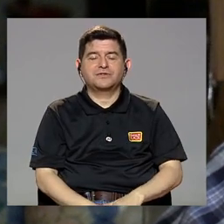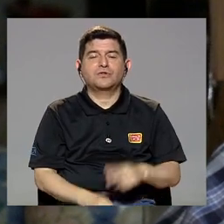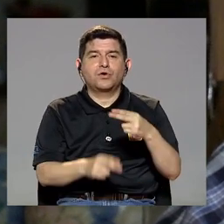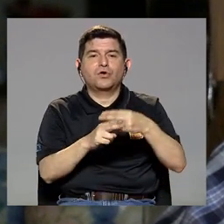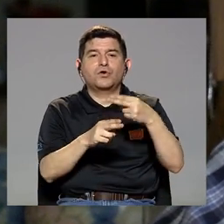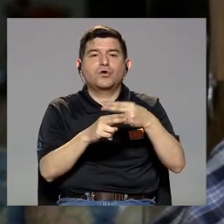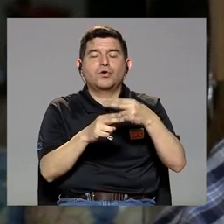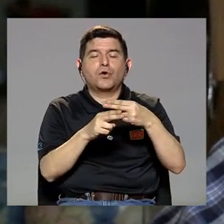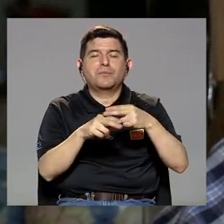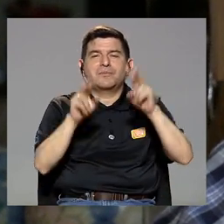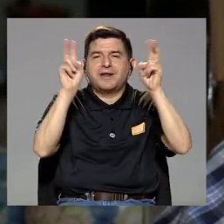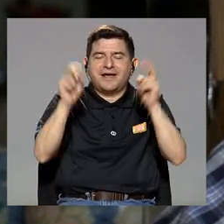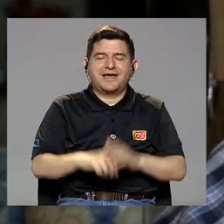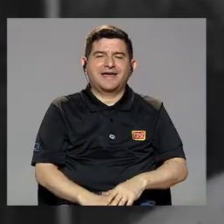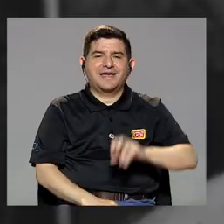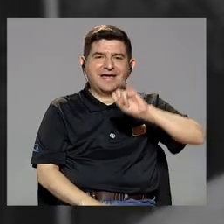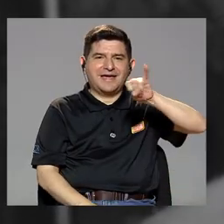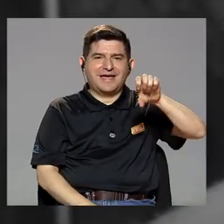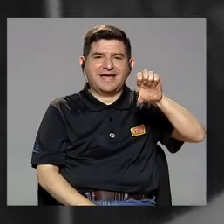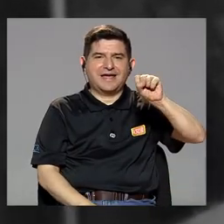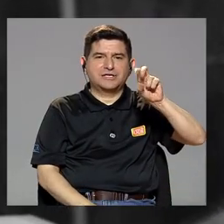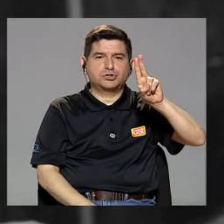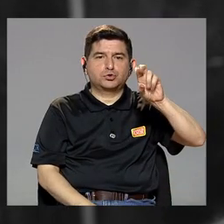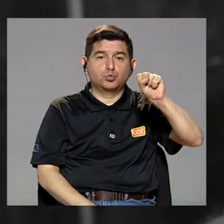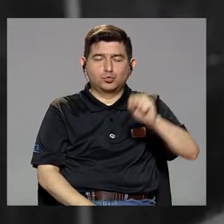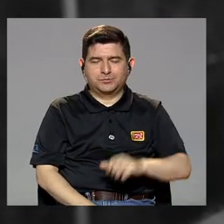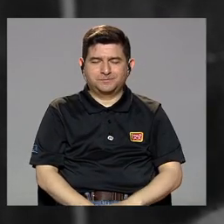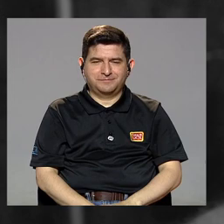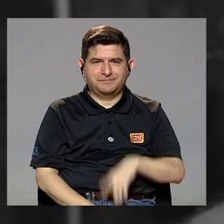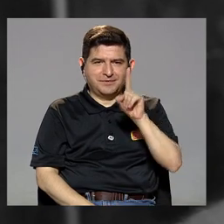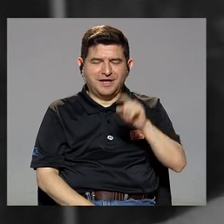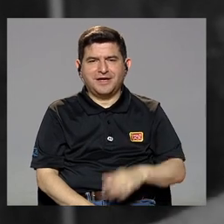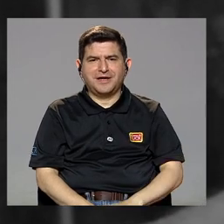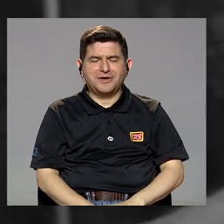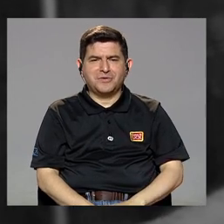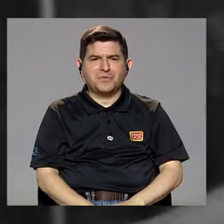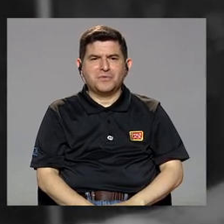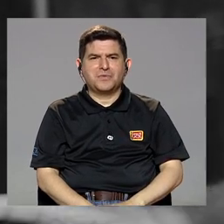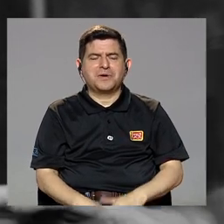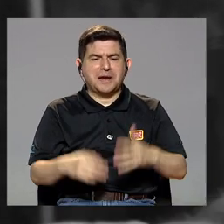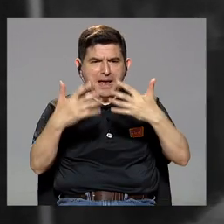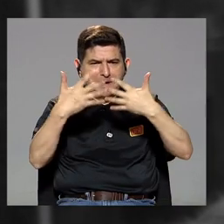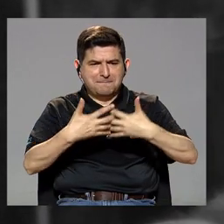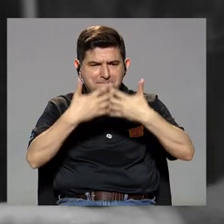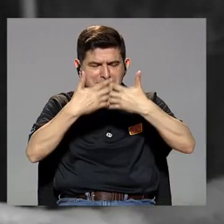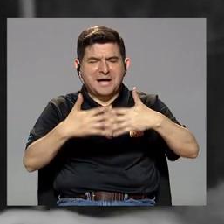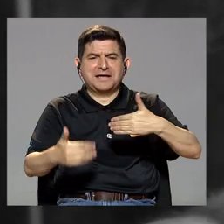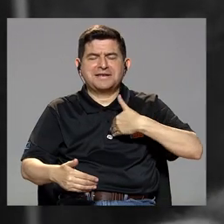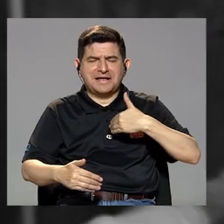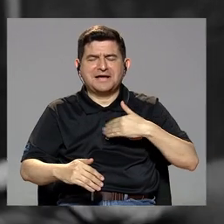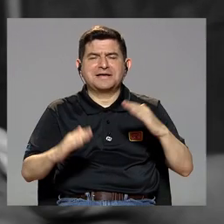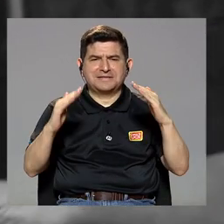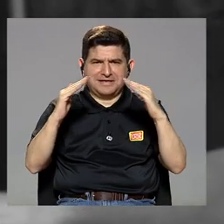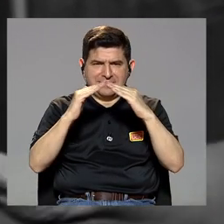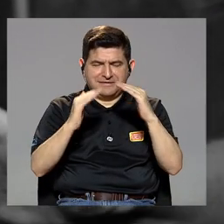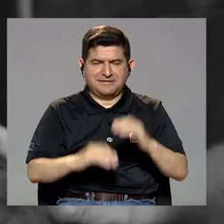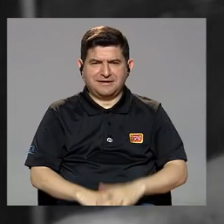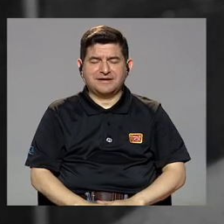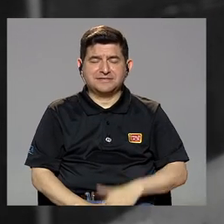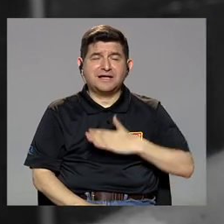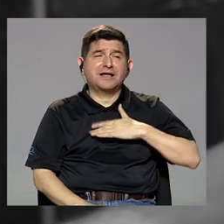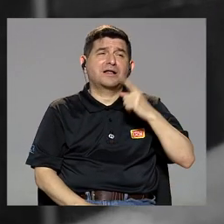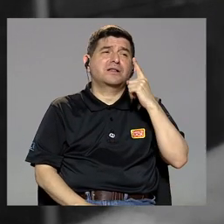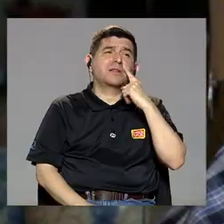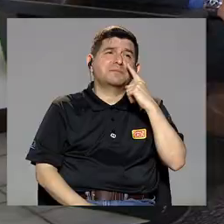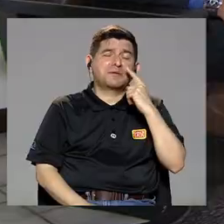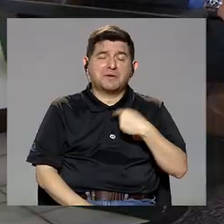jesús allí en una máquina continental que yo tenía una casa que era había sido de papá y yo me